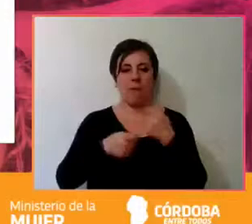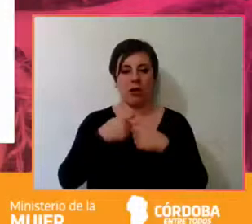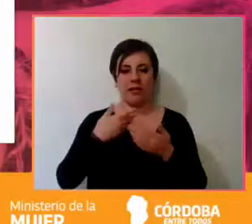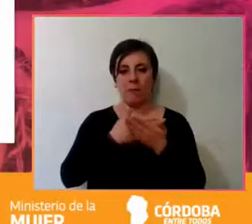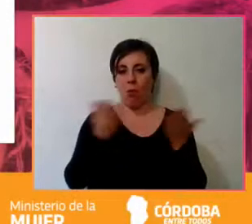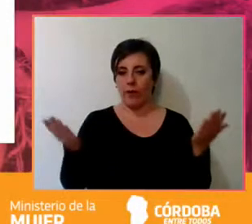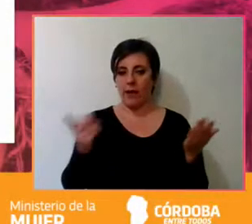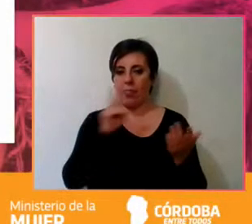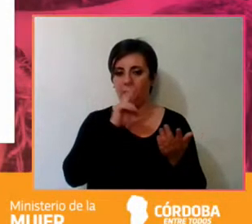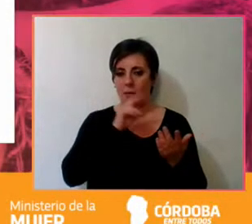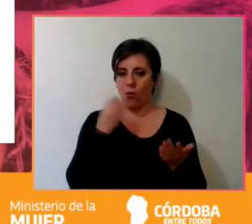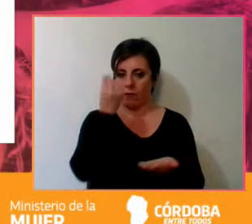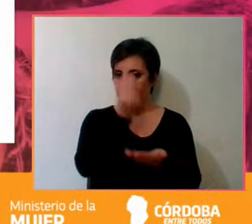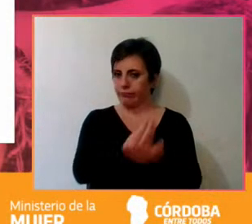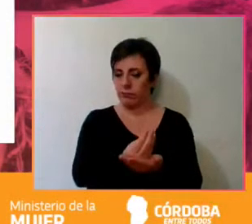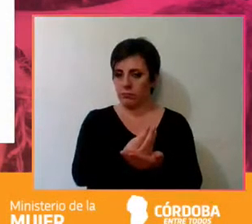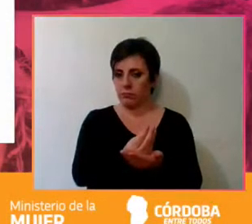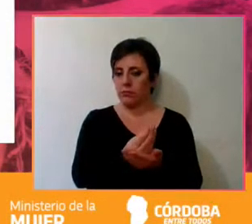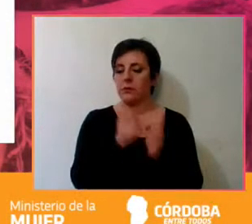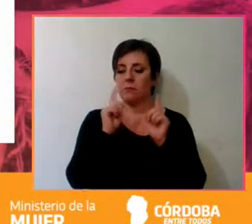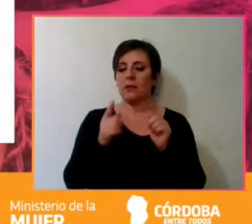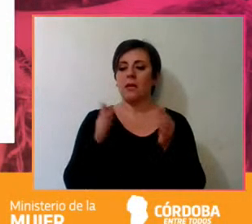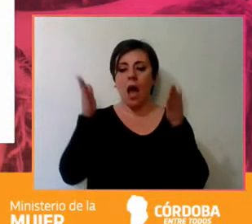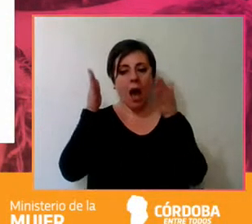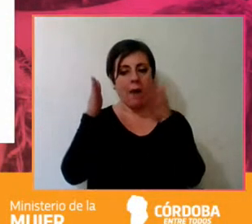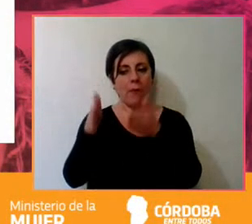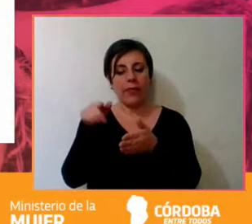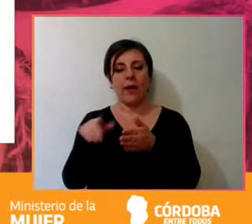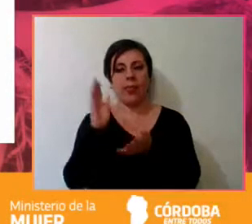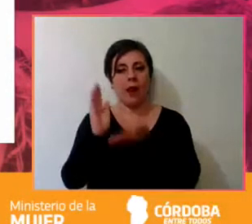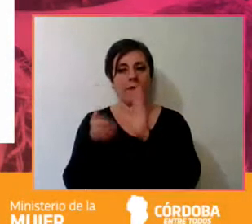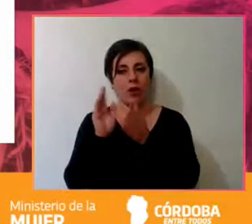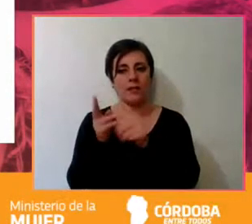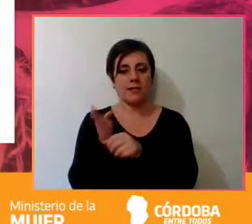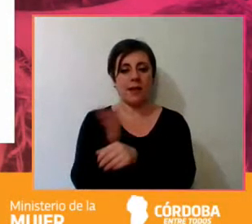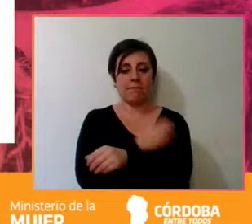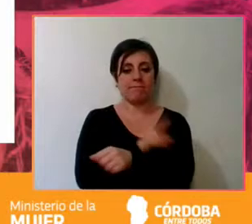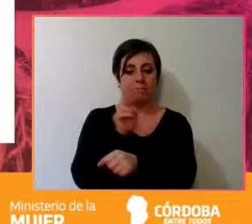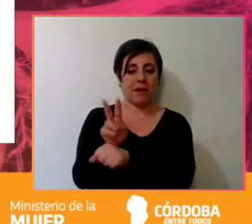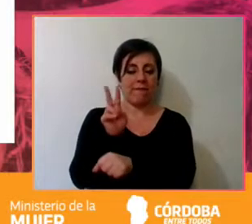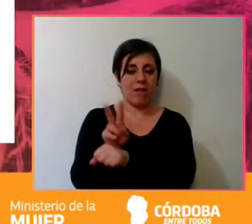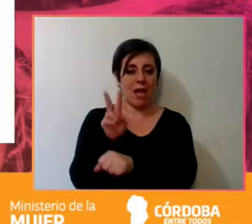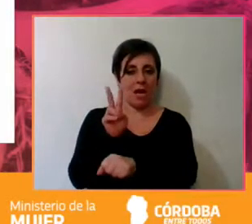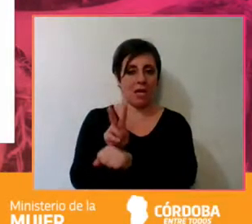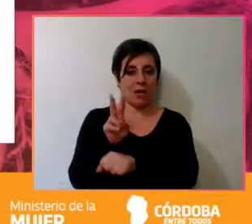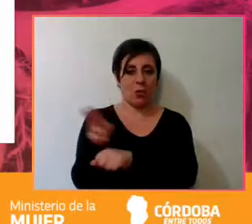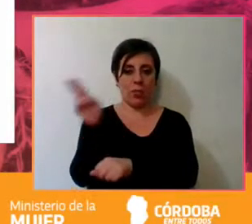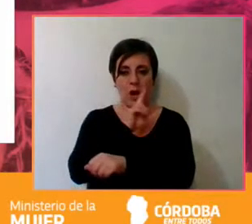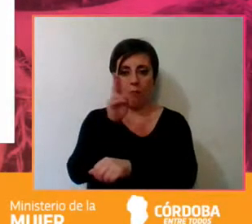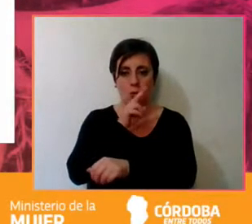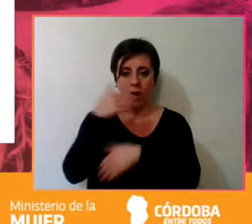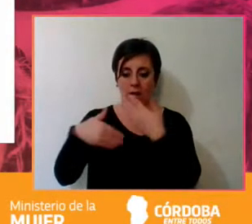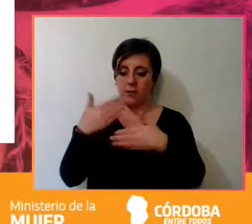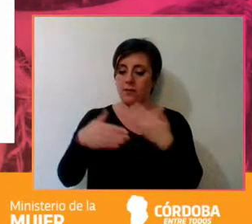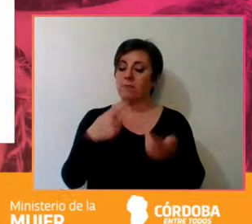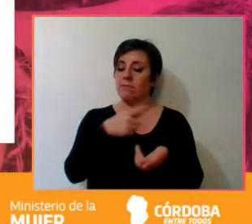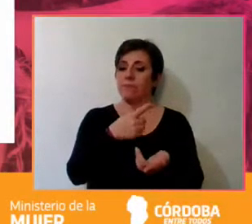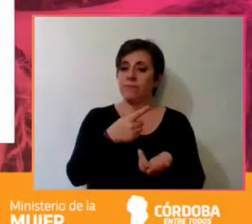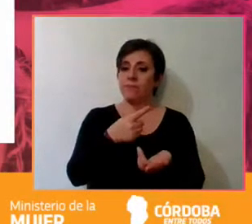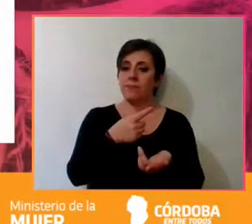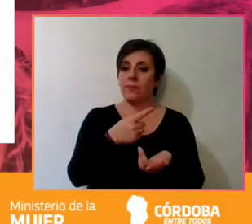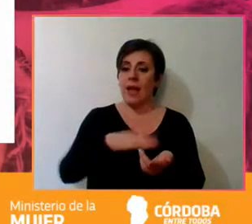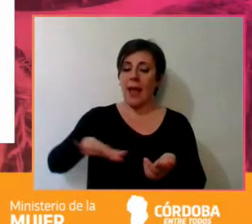el abordaje de la violencia para poder prevenir la violencia cuando las mujeres se desempeñan justamente en